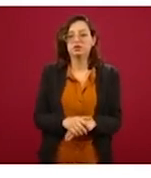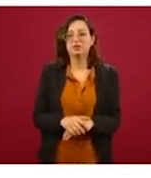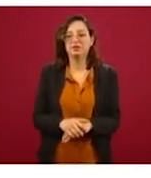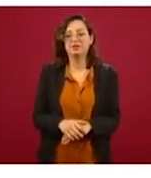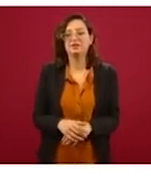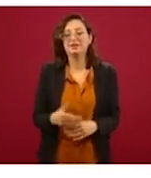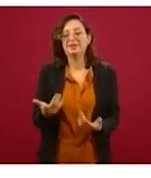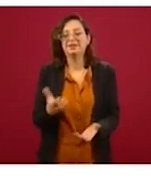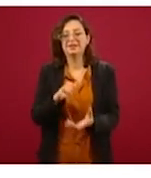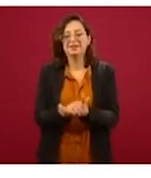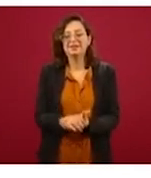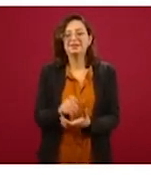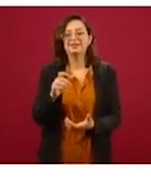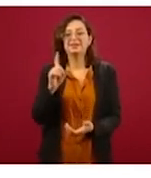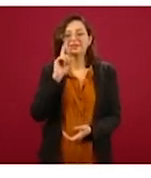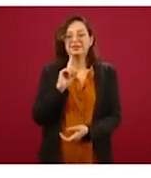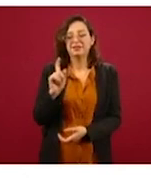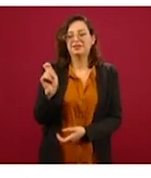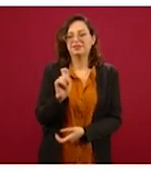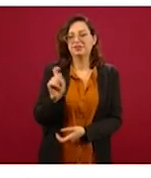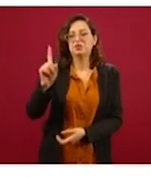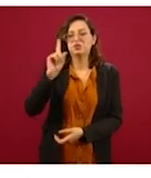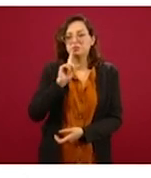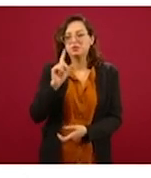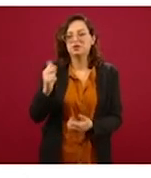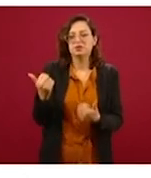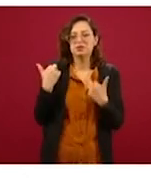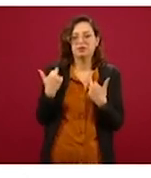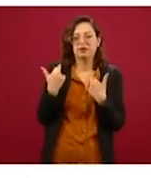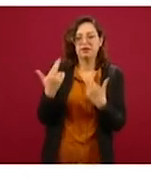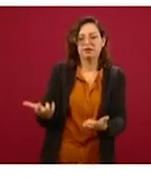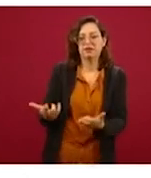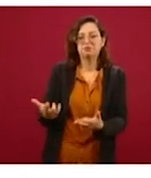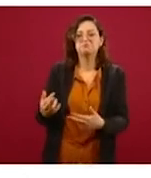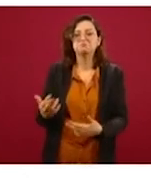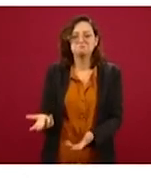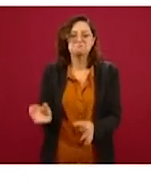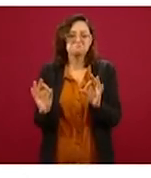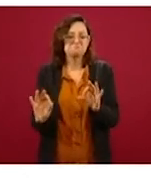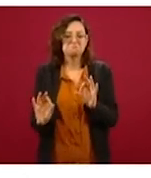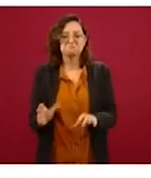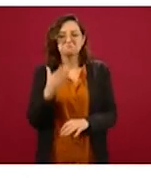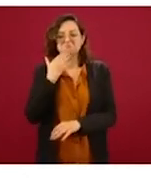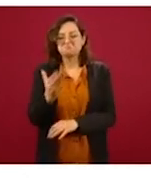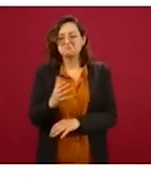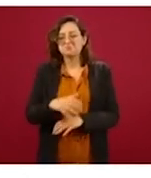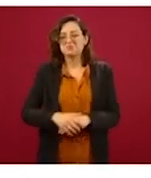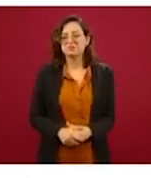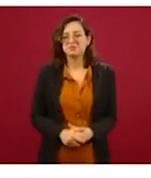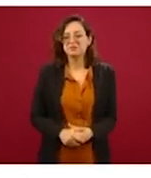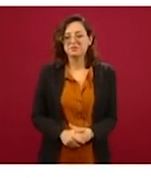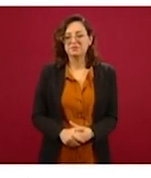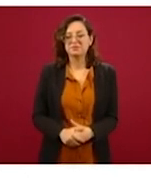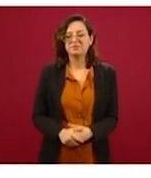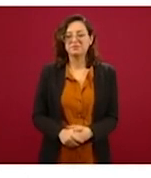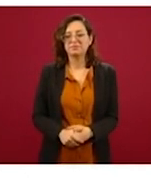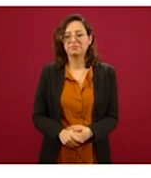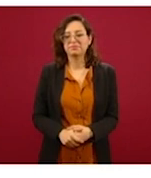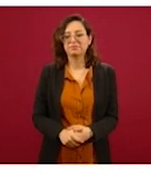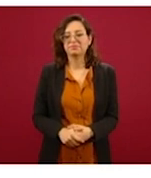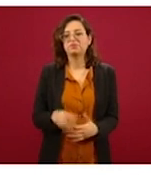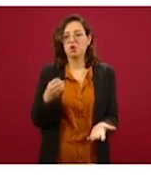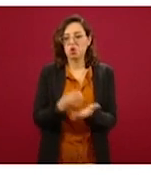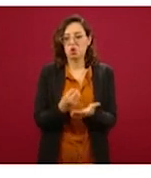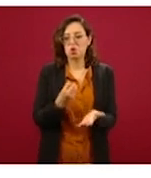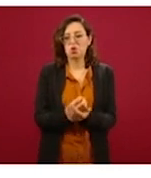con la esposa, con la novia, pues pueden un buen regalo. Para si así lo quieren ver, es de